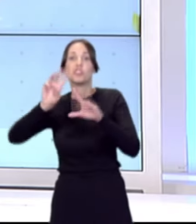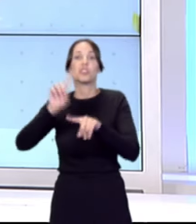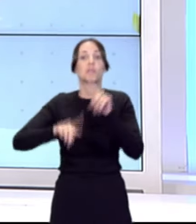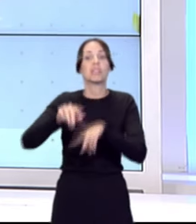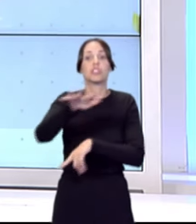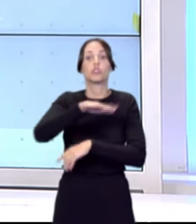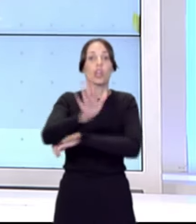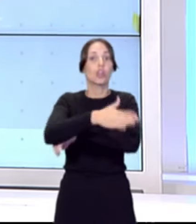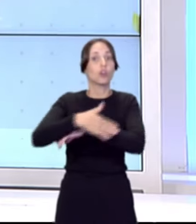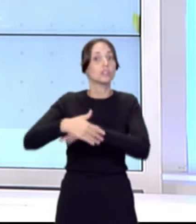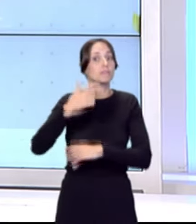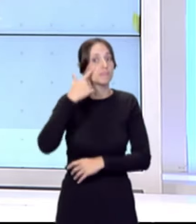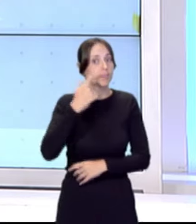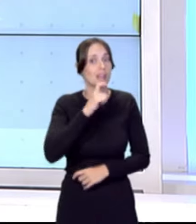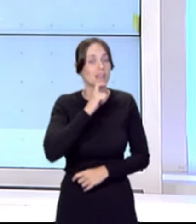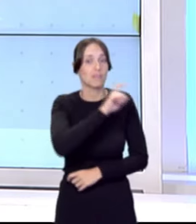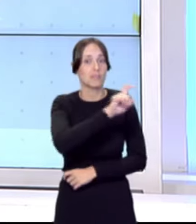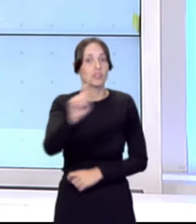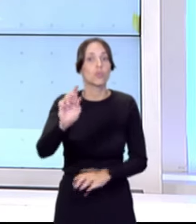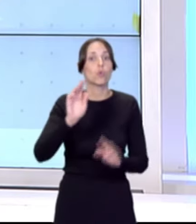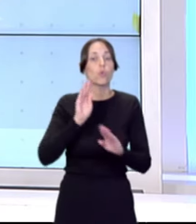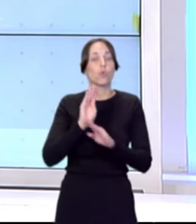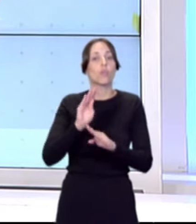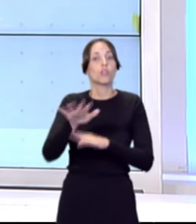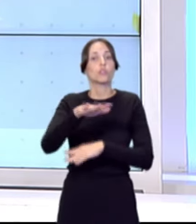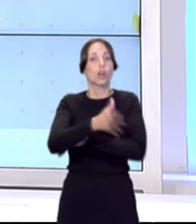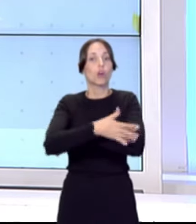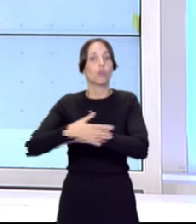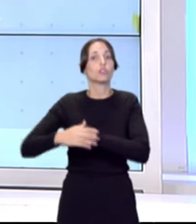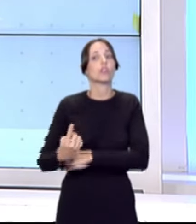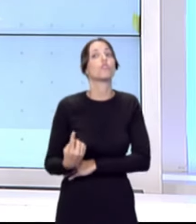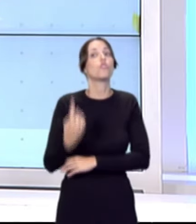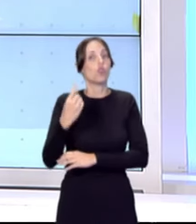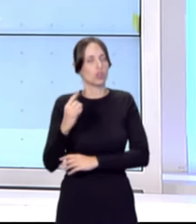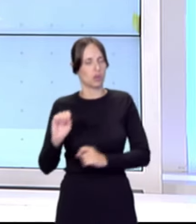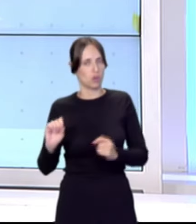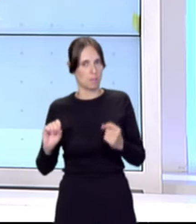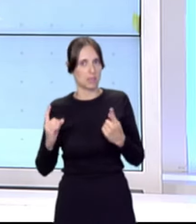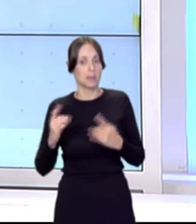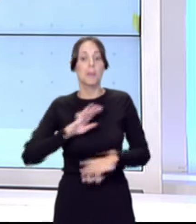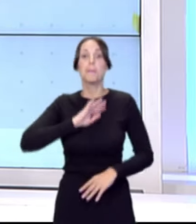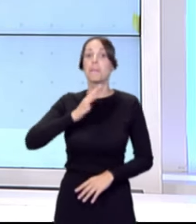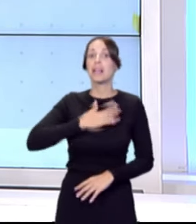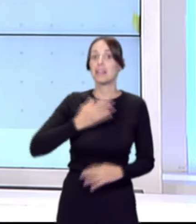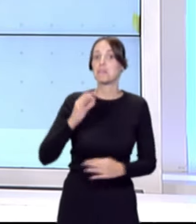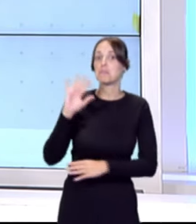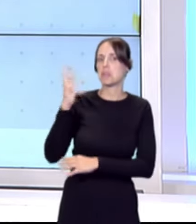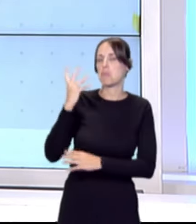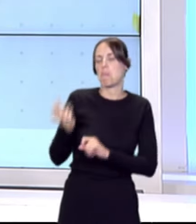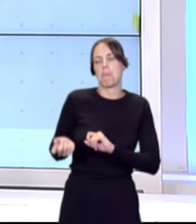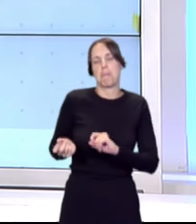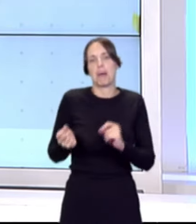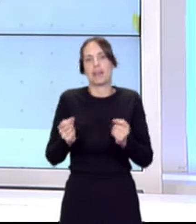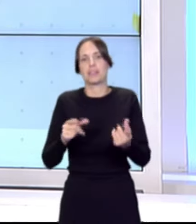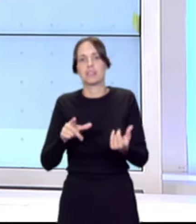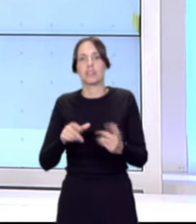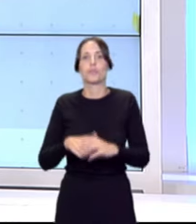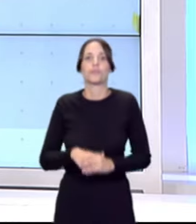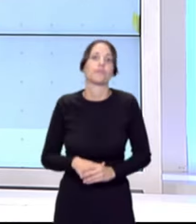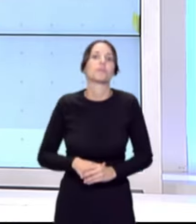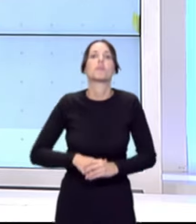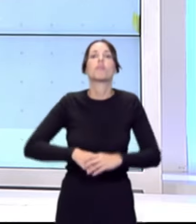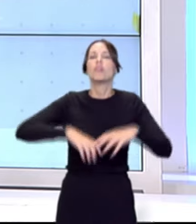decimos, precaución en las costas, sobre todo por el norte de las islas. Y de cara a mañana, lo que nos espera es un tiempo muy similar. Disminuye la